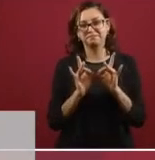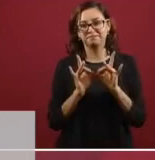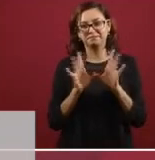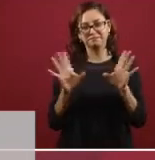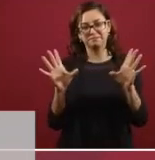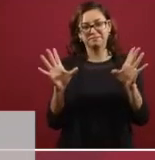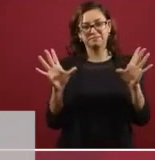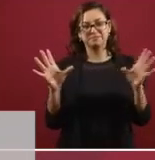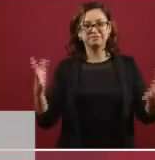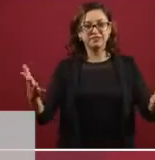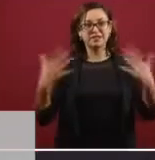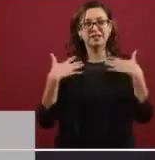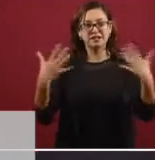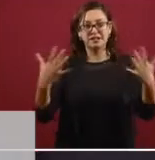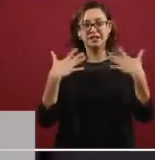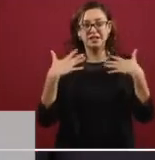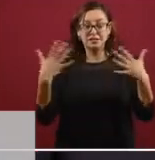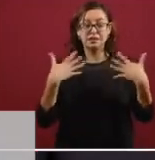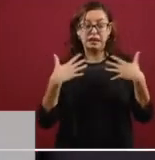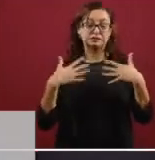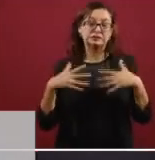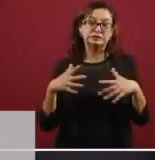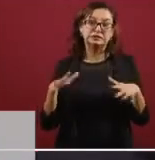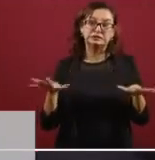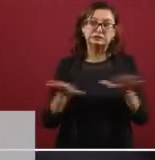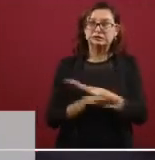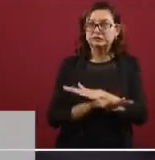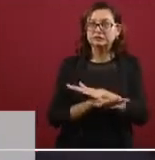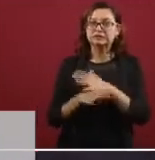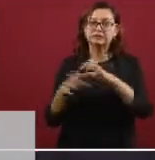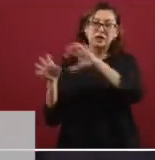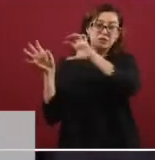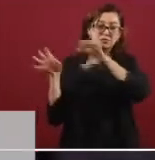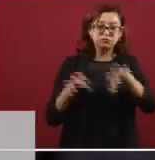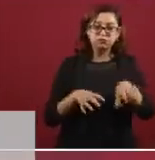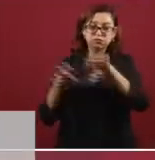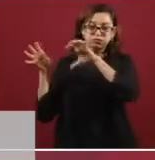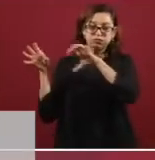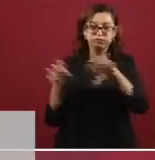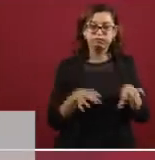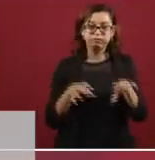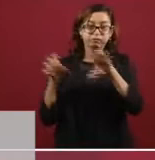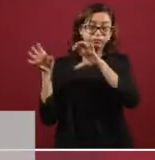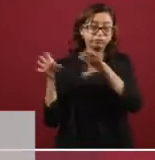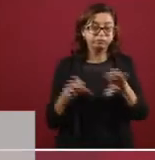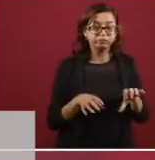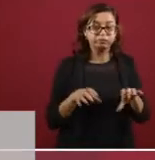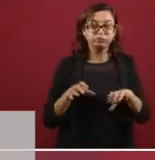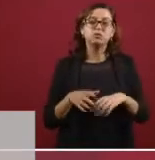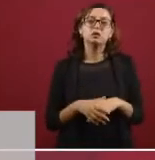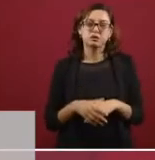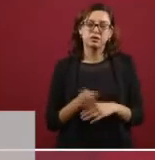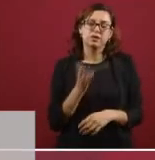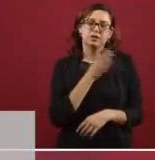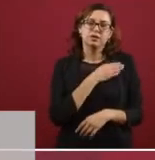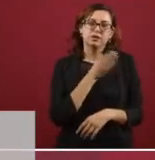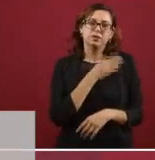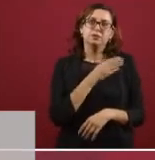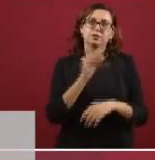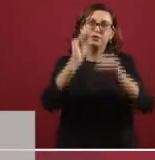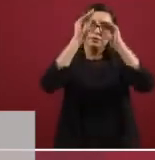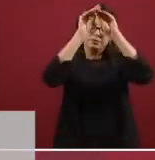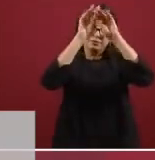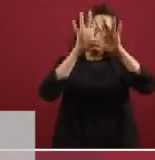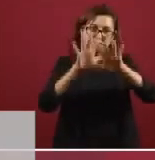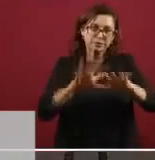En una manifestación multitudinaria en el Zócalo, la CENTE refrenda la alianza con el presidente y su compromiso para apoyar la Cuarta Transformación